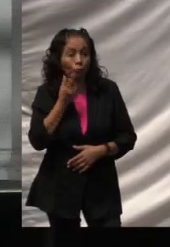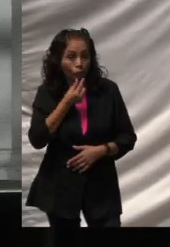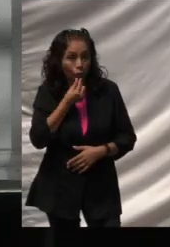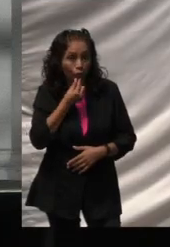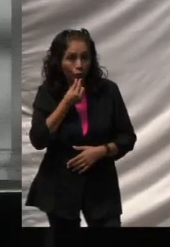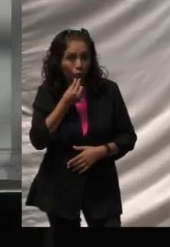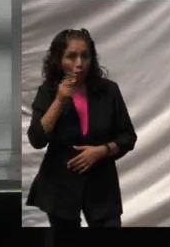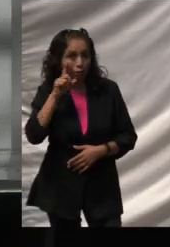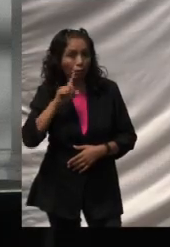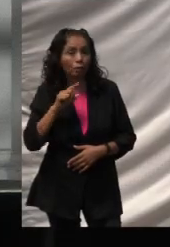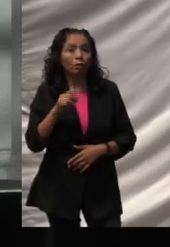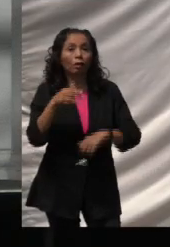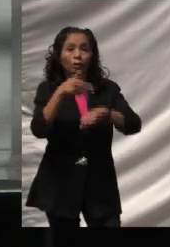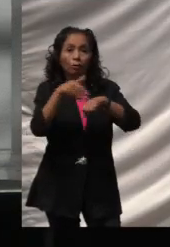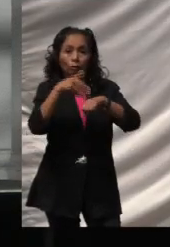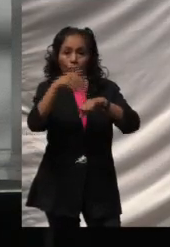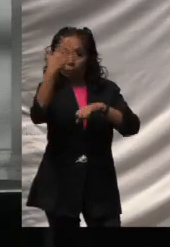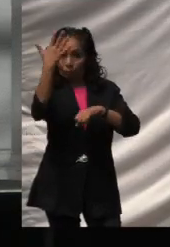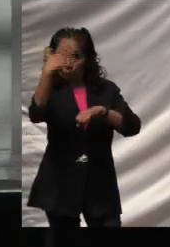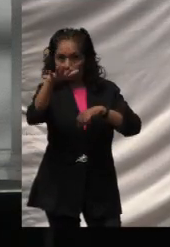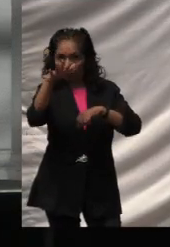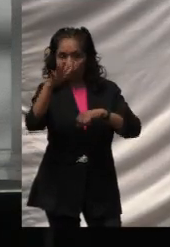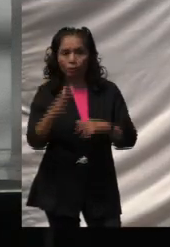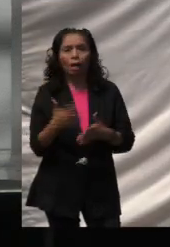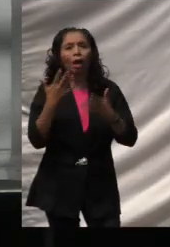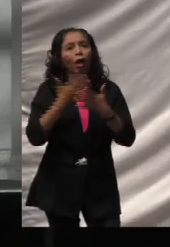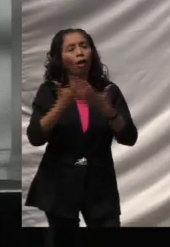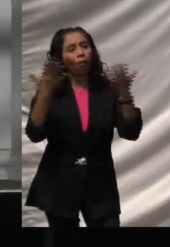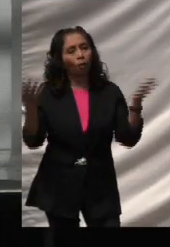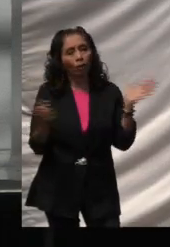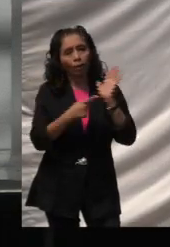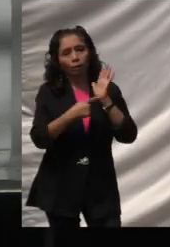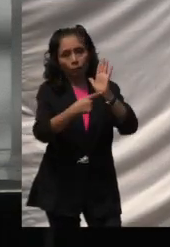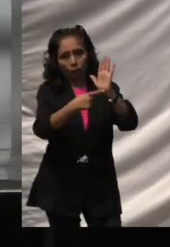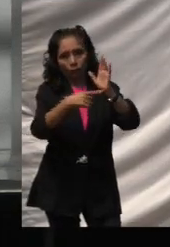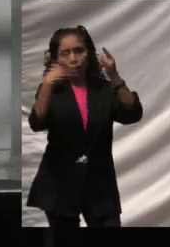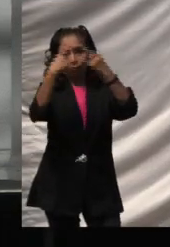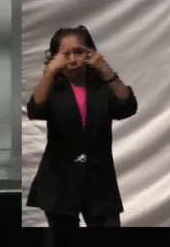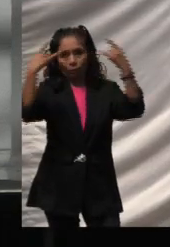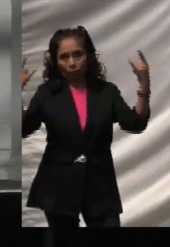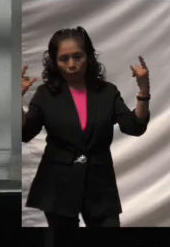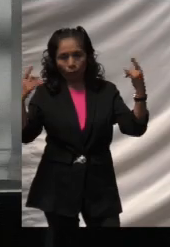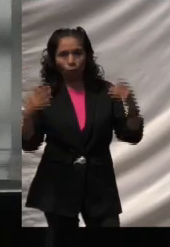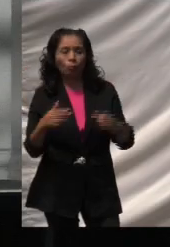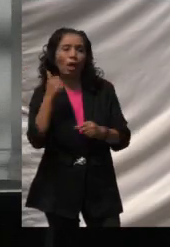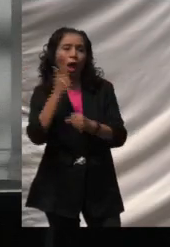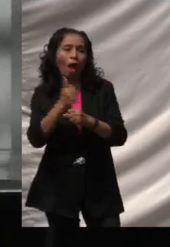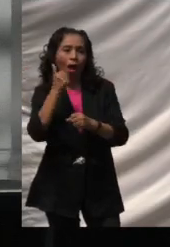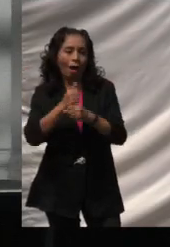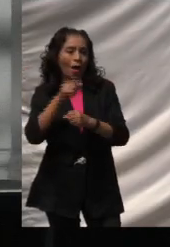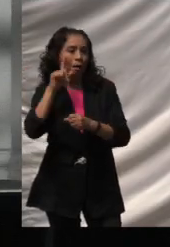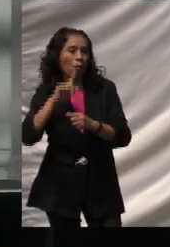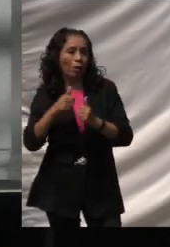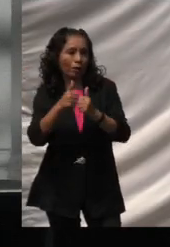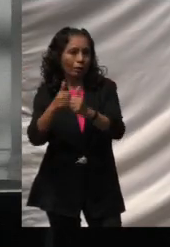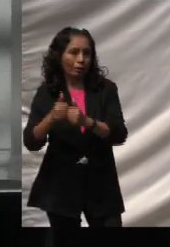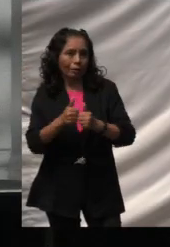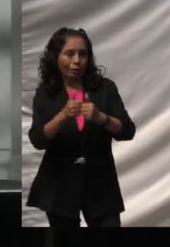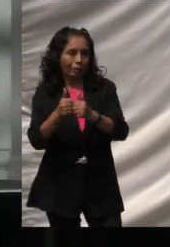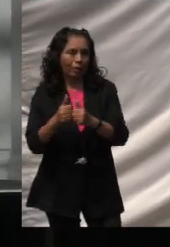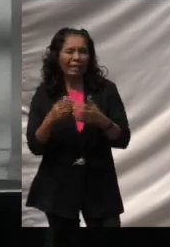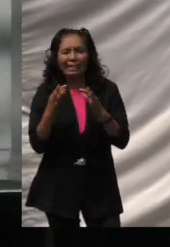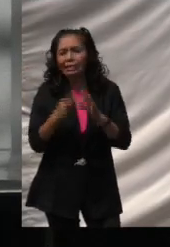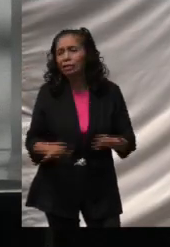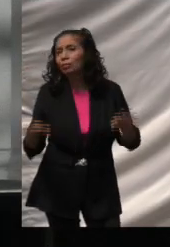del Distrito 10. A continuación, les expondré mi cuento llamado Junto a mi abuelita, con el tema de la importancia de los valores